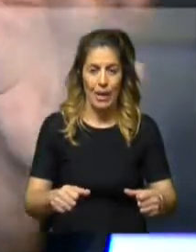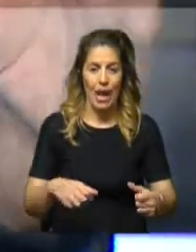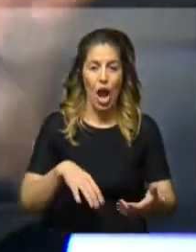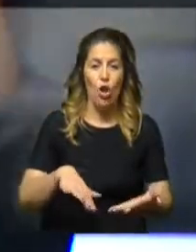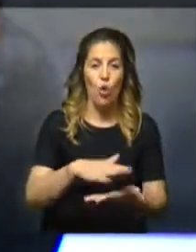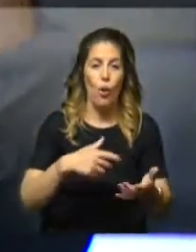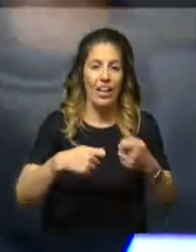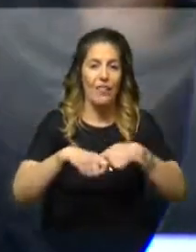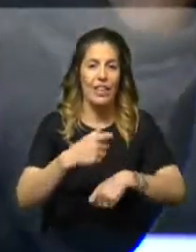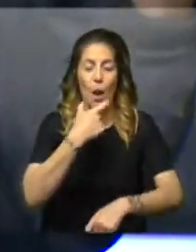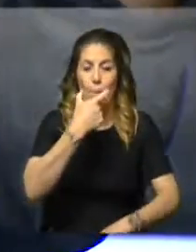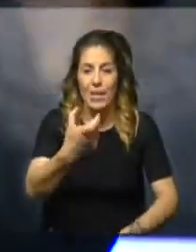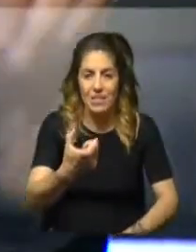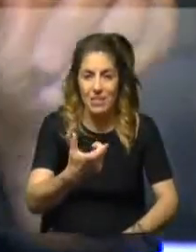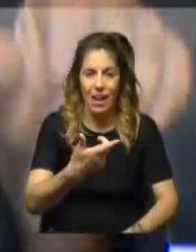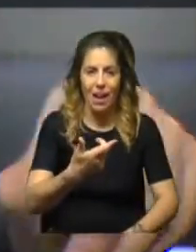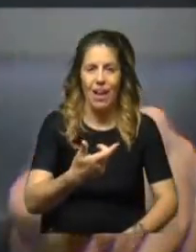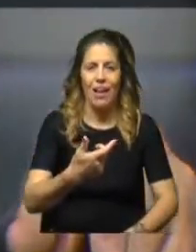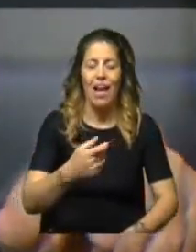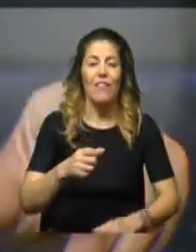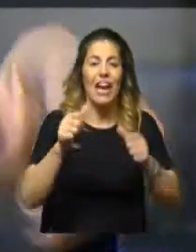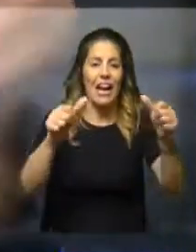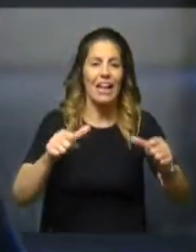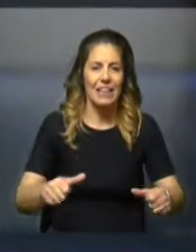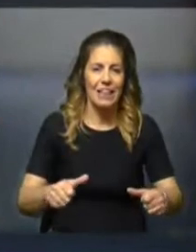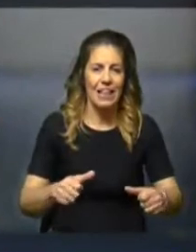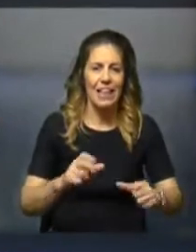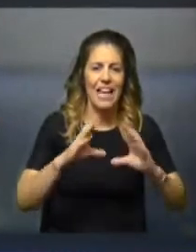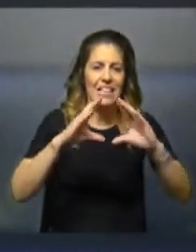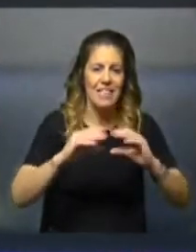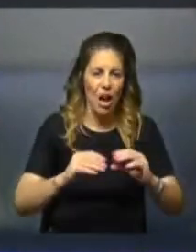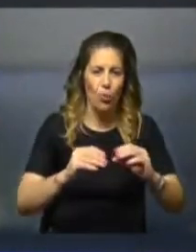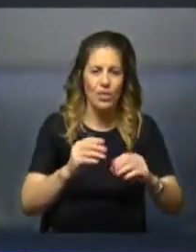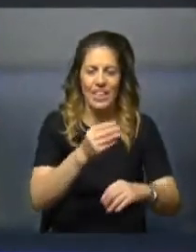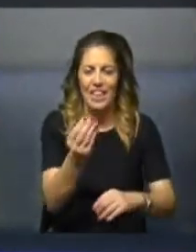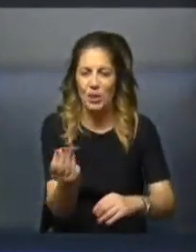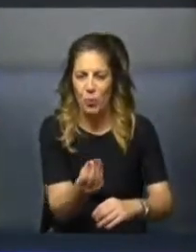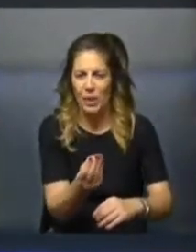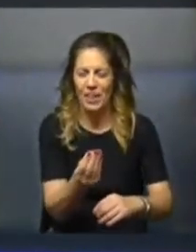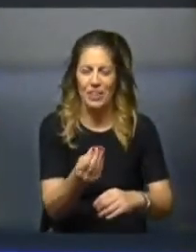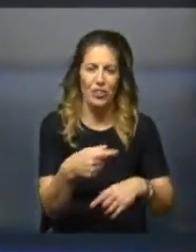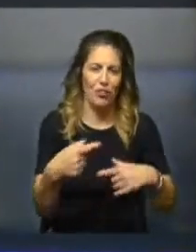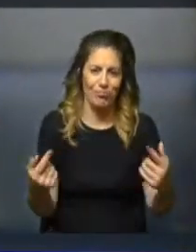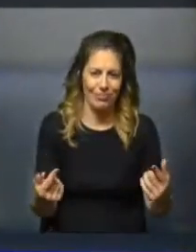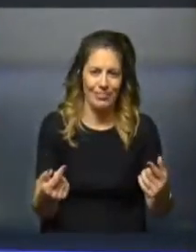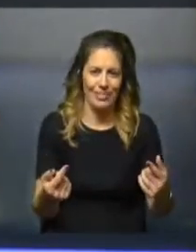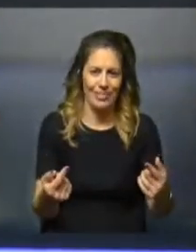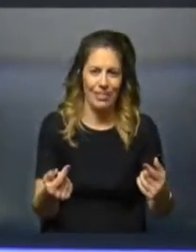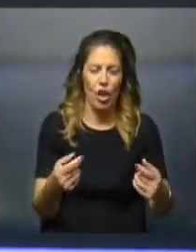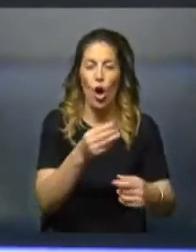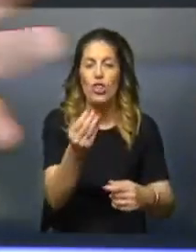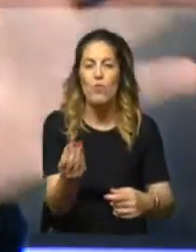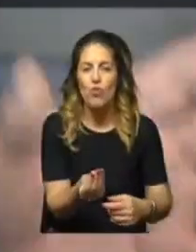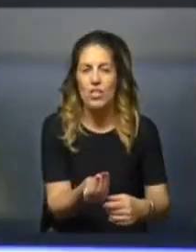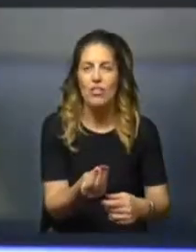un tiempo que la pizzería había cartelera que decía sándwiches dibujito de sándwich todo calado con espuma plazo digo dibujitos